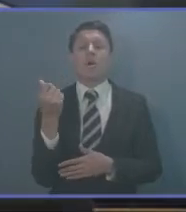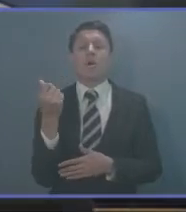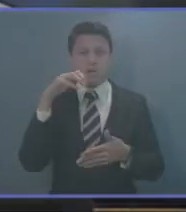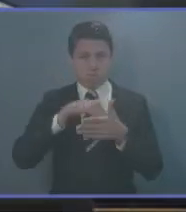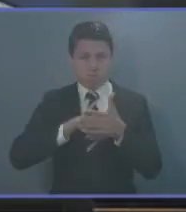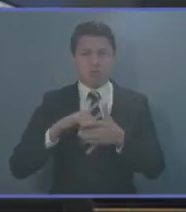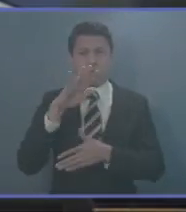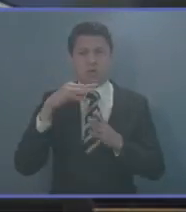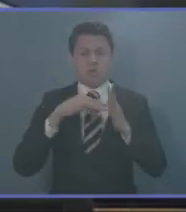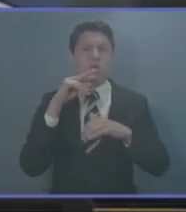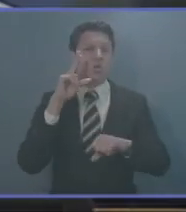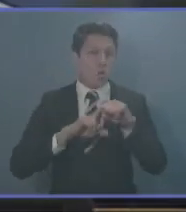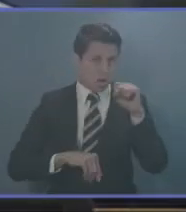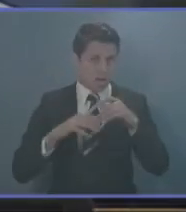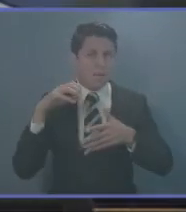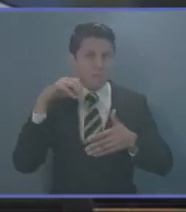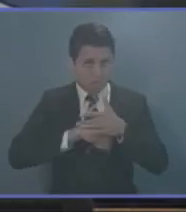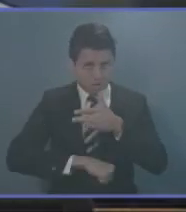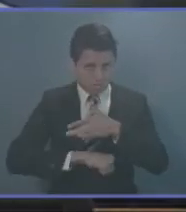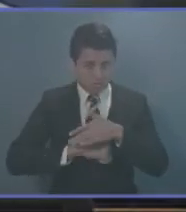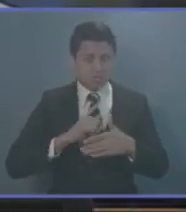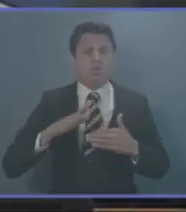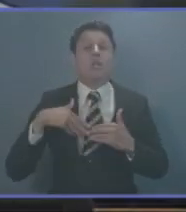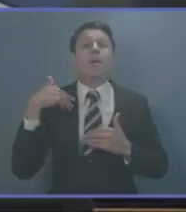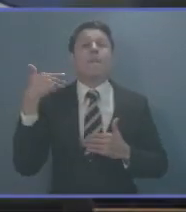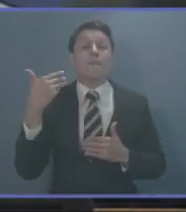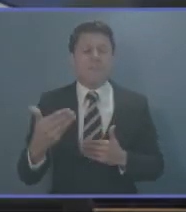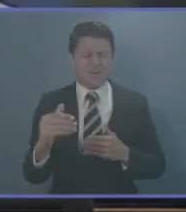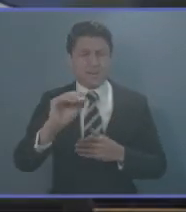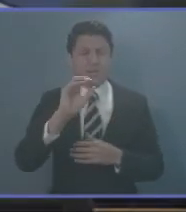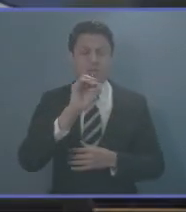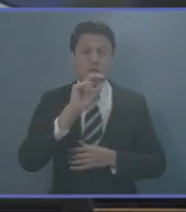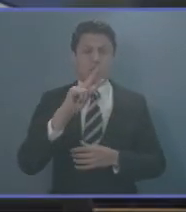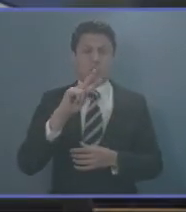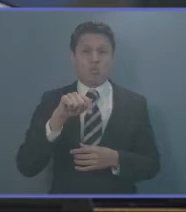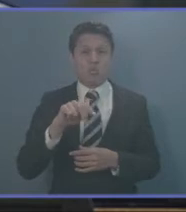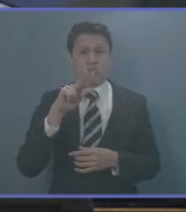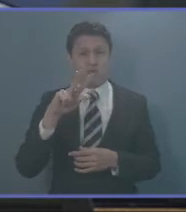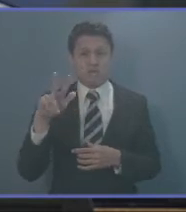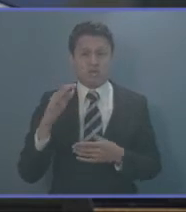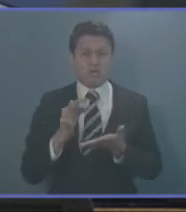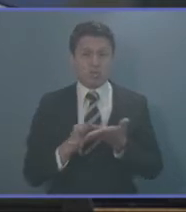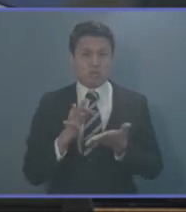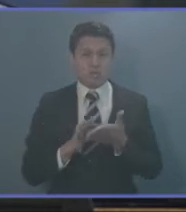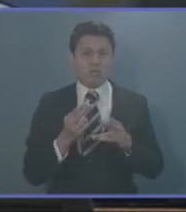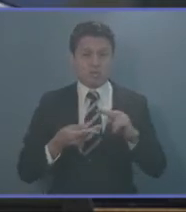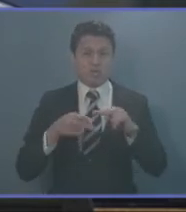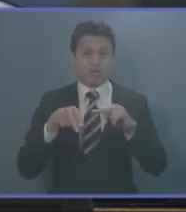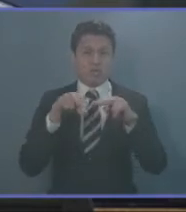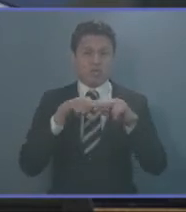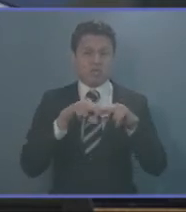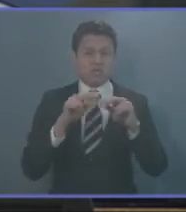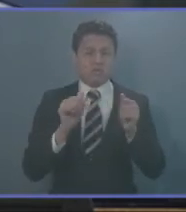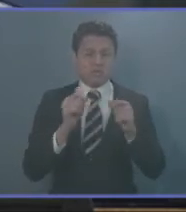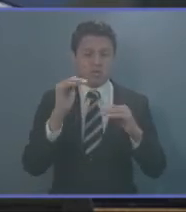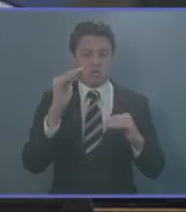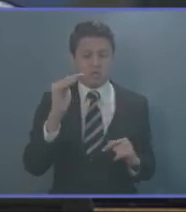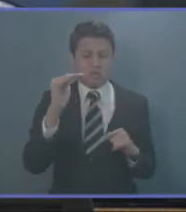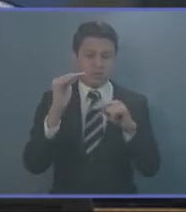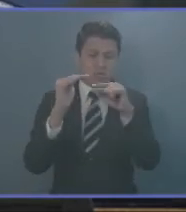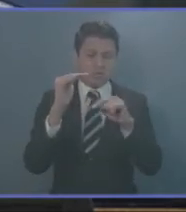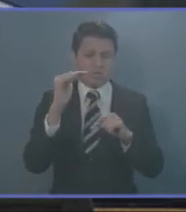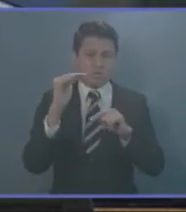fija, más adicional por millar o fracción de 0.25 sobre el exceso de $10,000,000. 8.